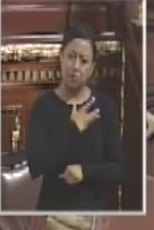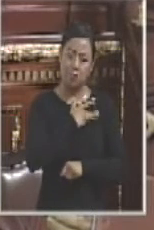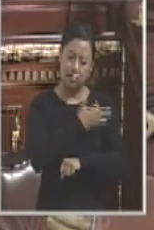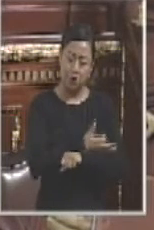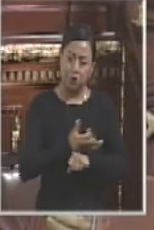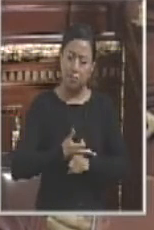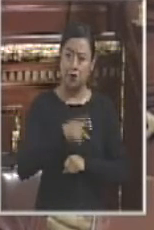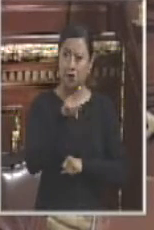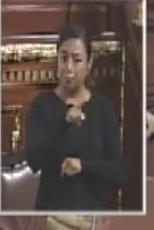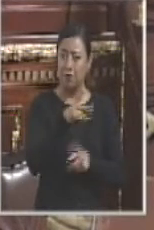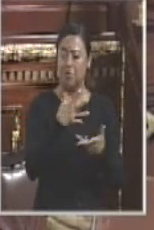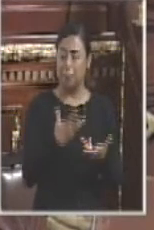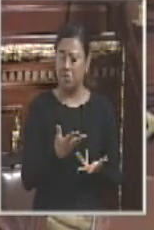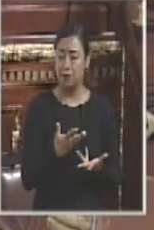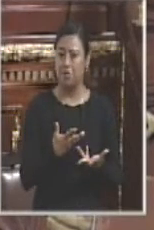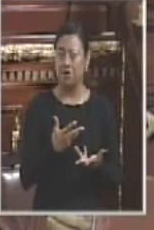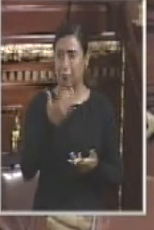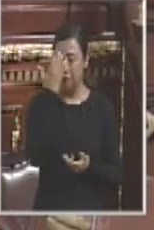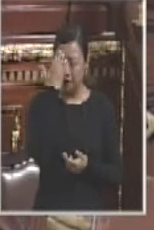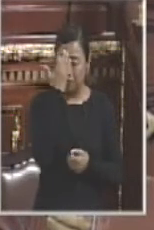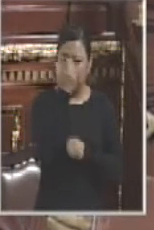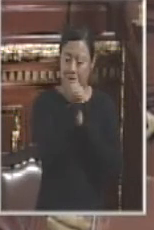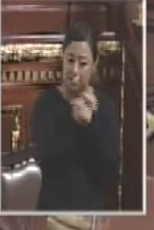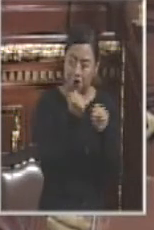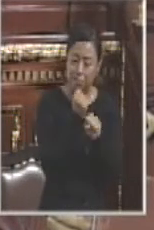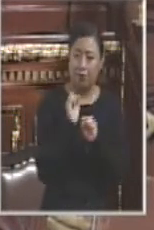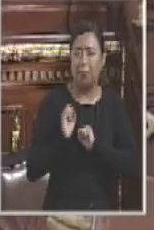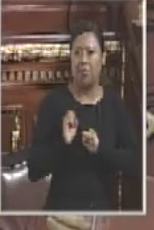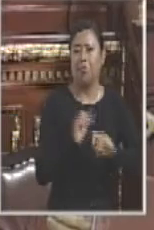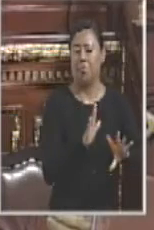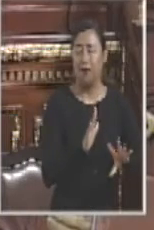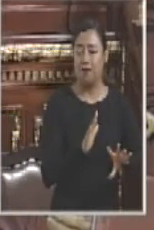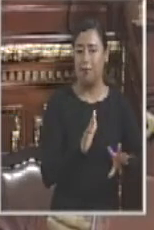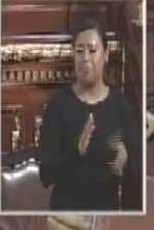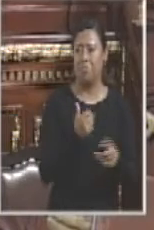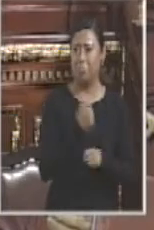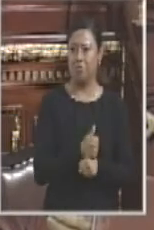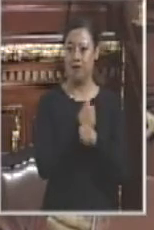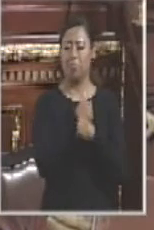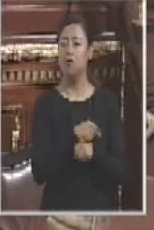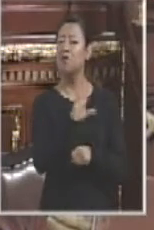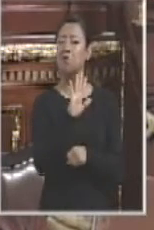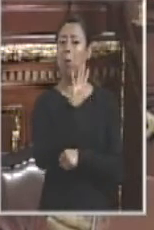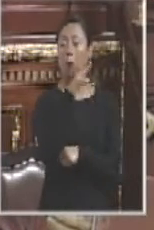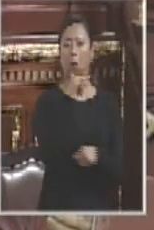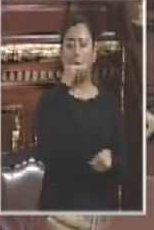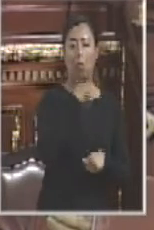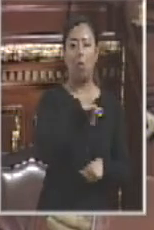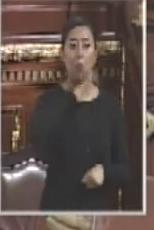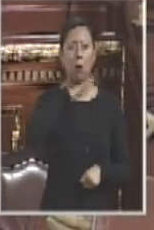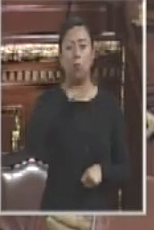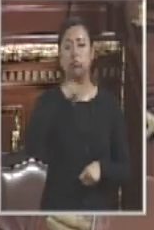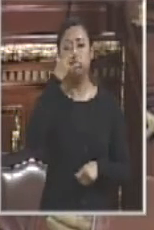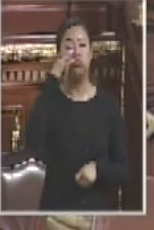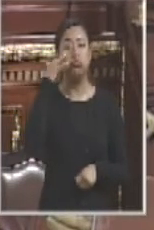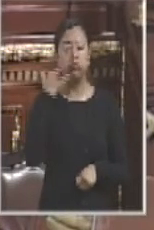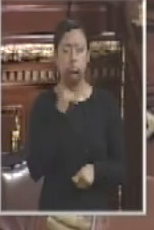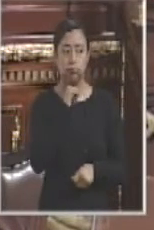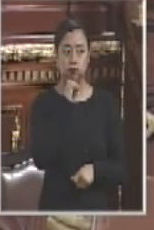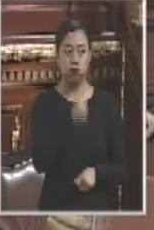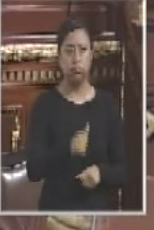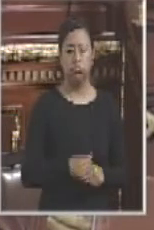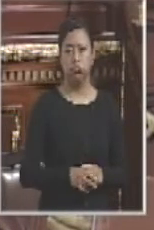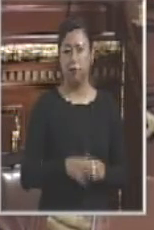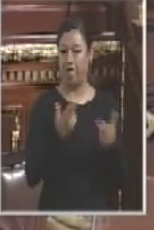familias damnificadas que han padecido este abandono y han sido invisibilizadas en su problemática. A